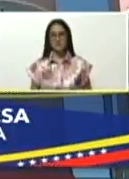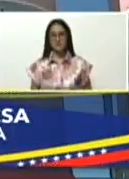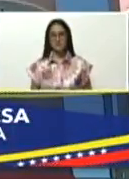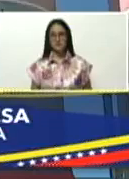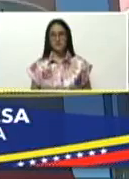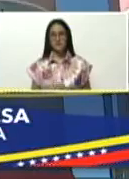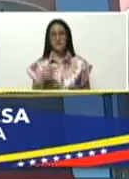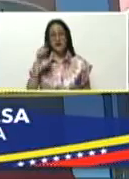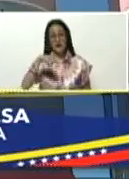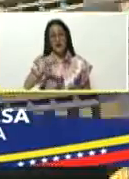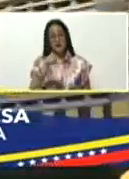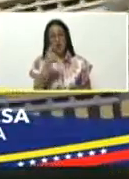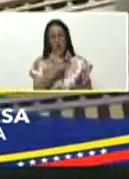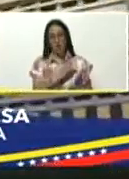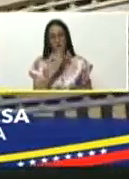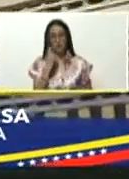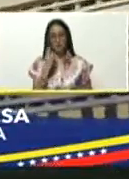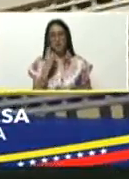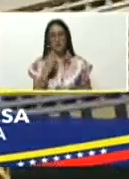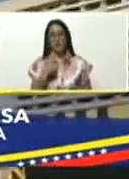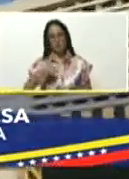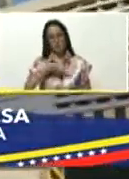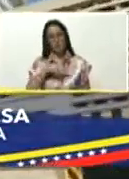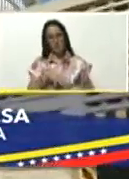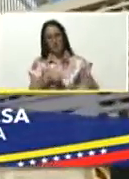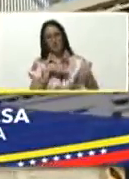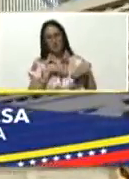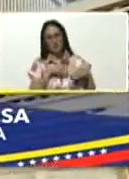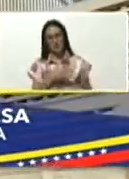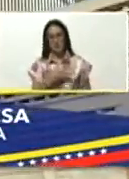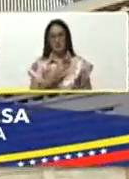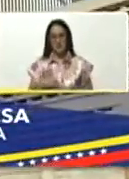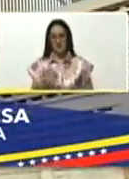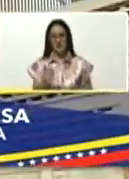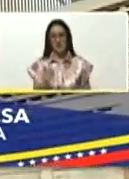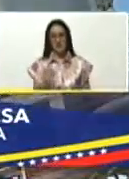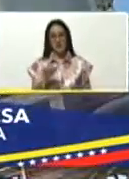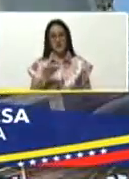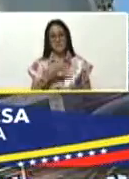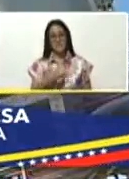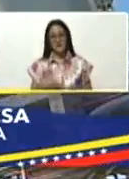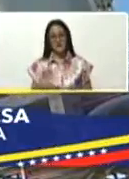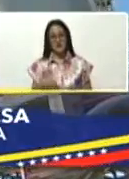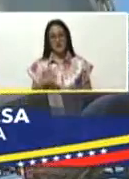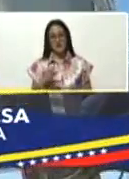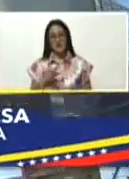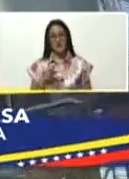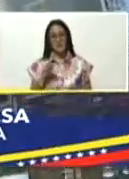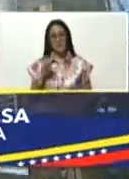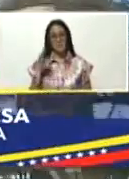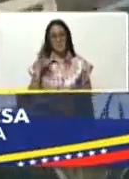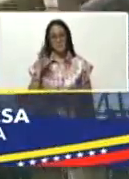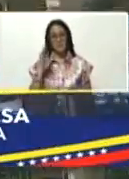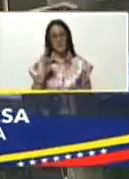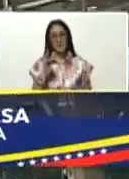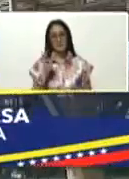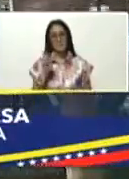nuestro compromiso que asumimos con usted, presidente, y el presidente Petro. Por lo